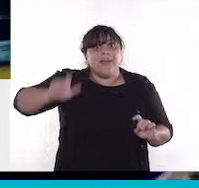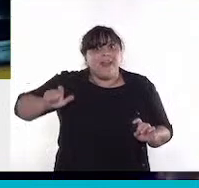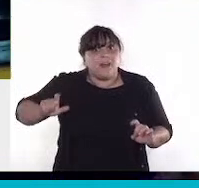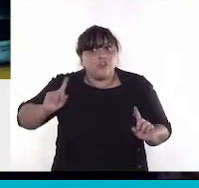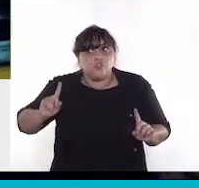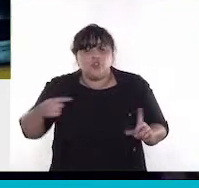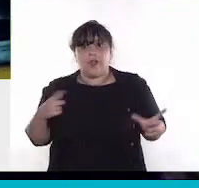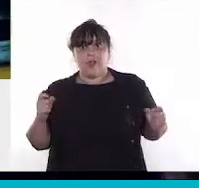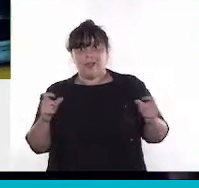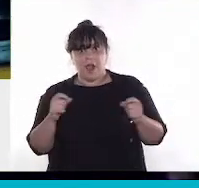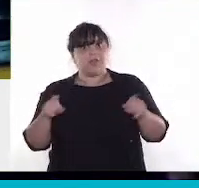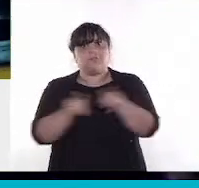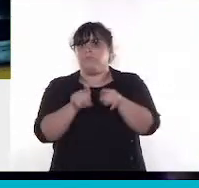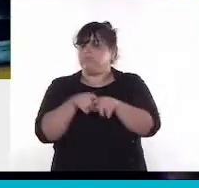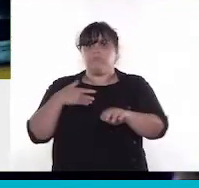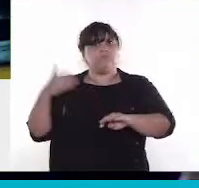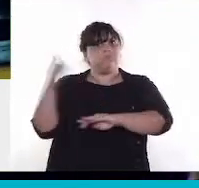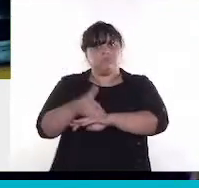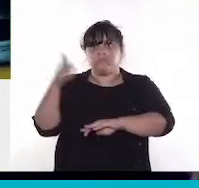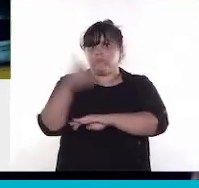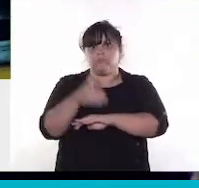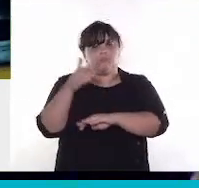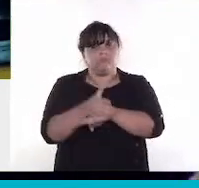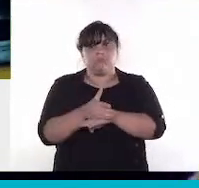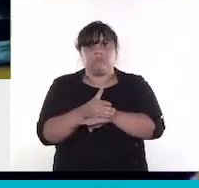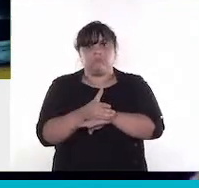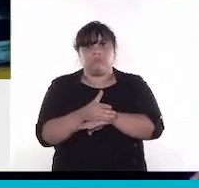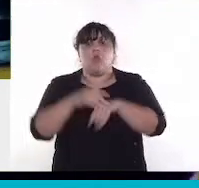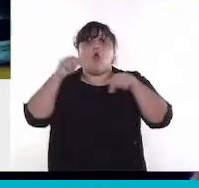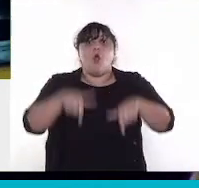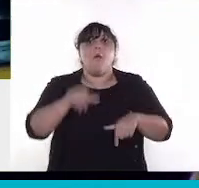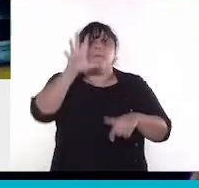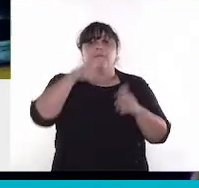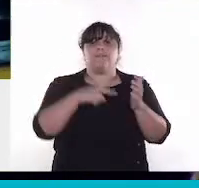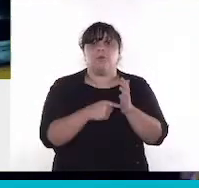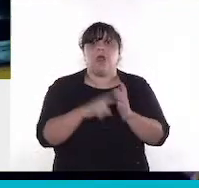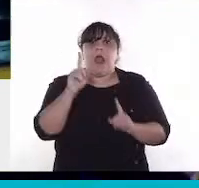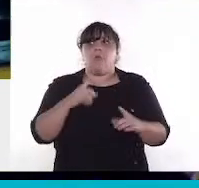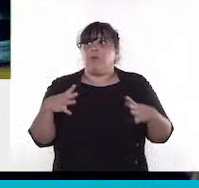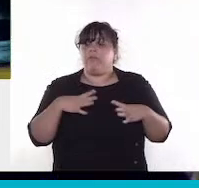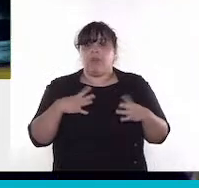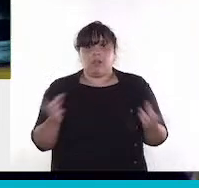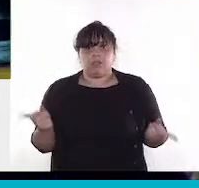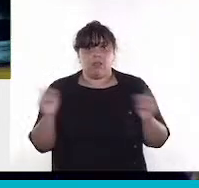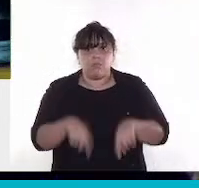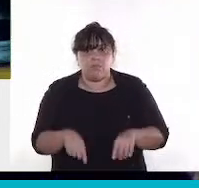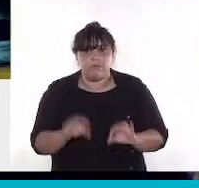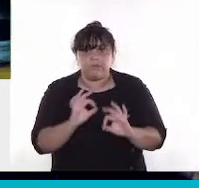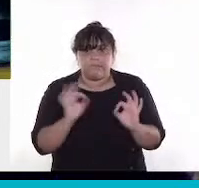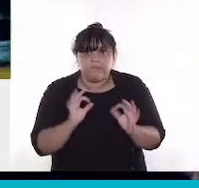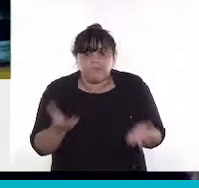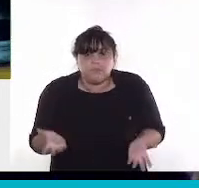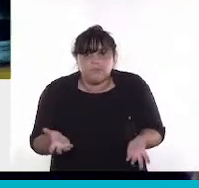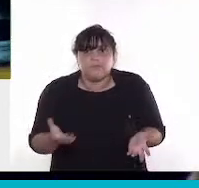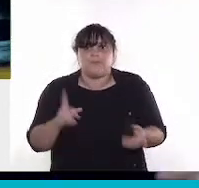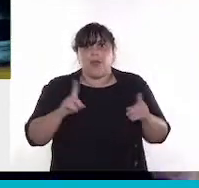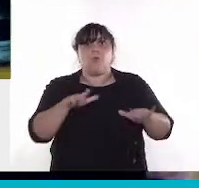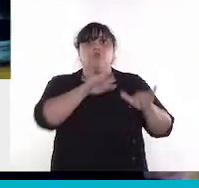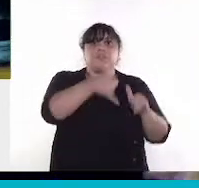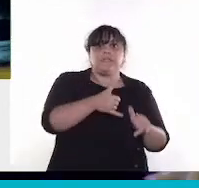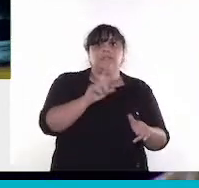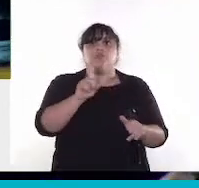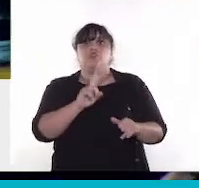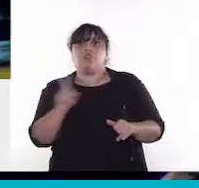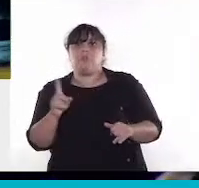del sistema de salud. Hoy la provincia continúa con algunos servicios que no han retomado completamente sus actividades, pese